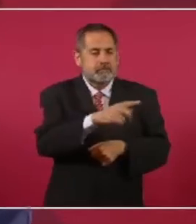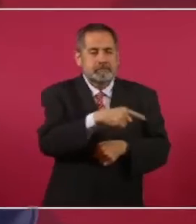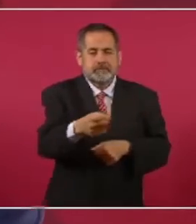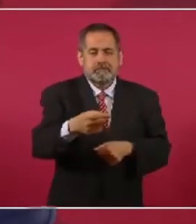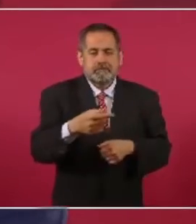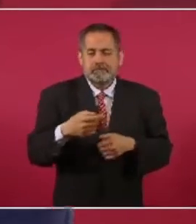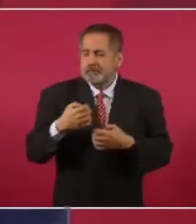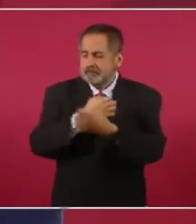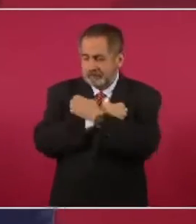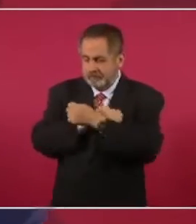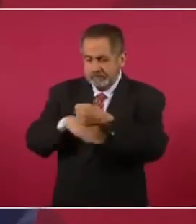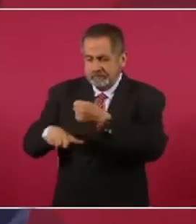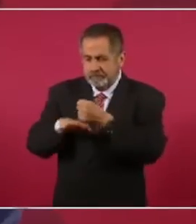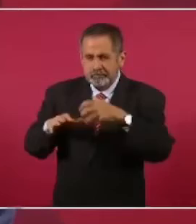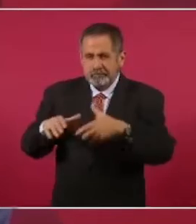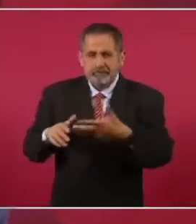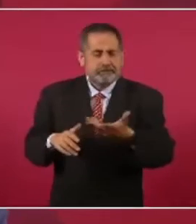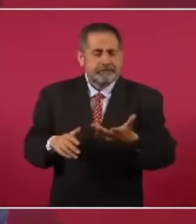Educación básica